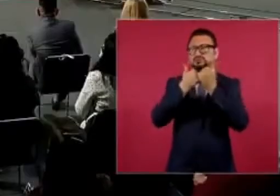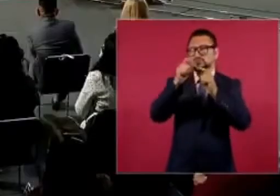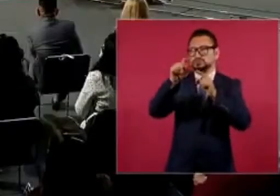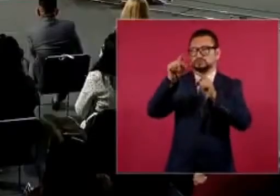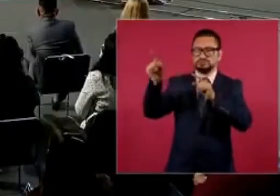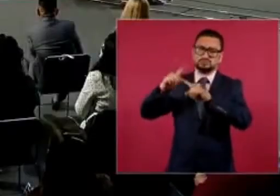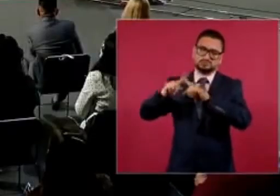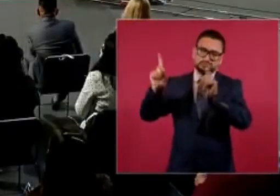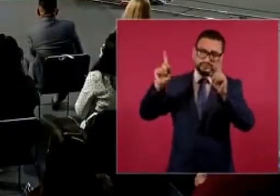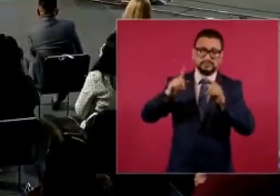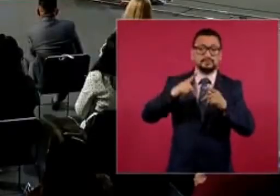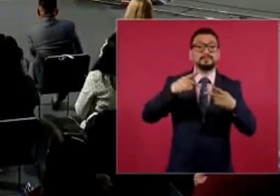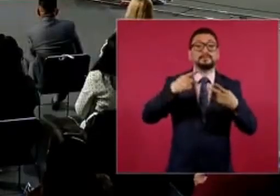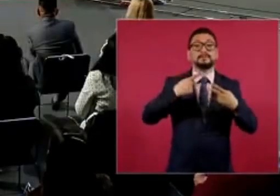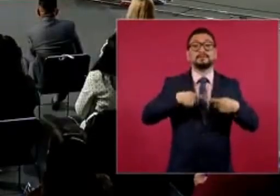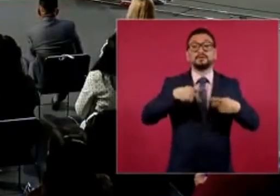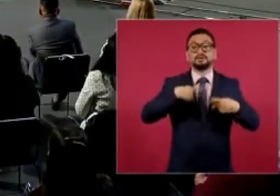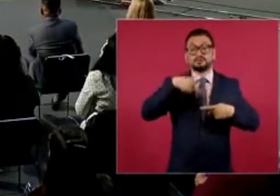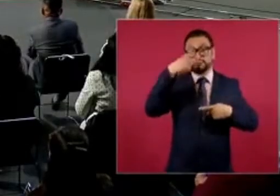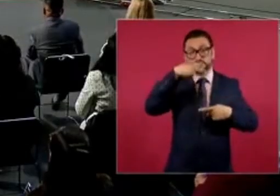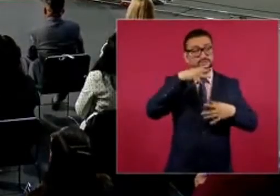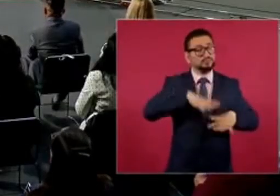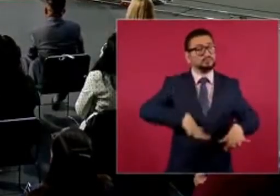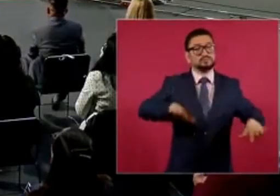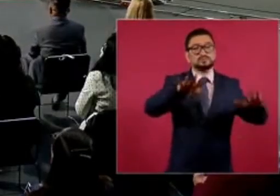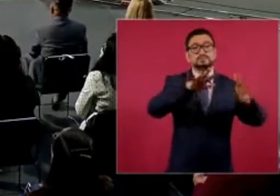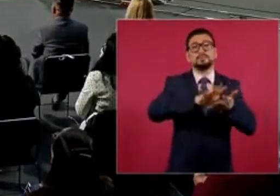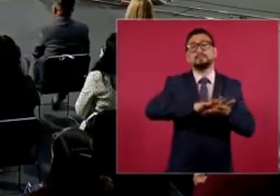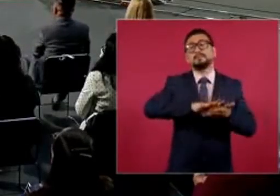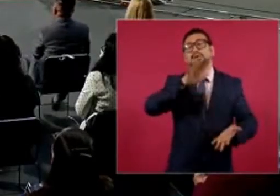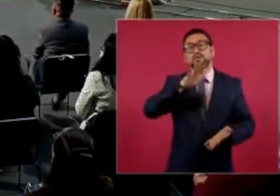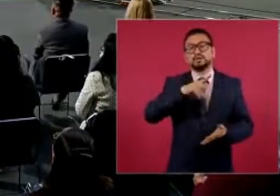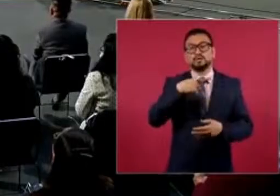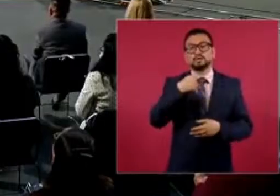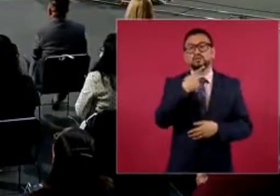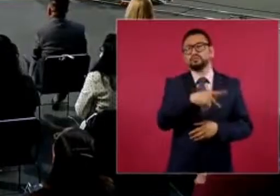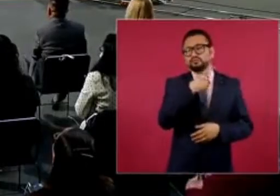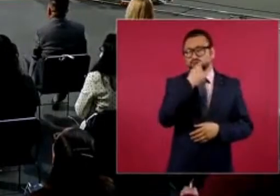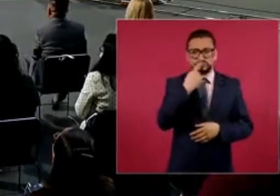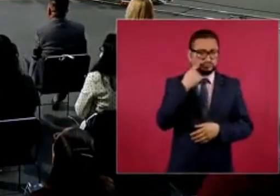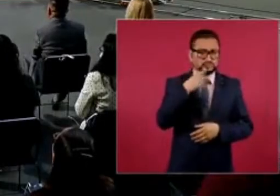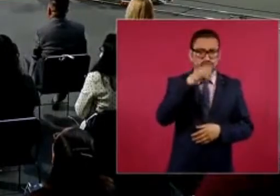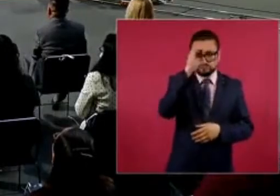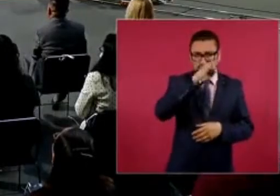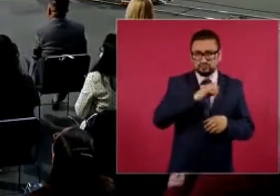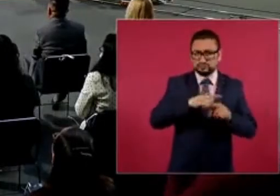y otra cosa es lo que opina la mayoría de los mexicanos. Mire,